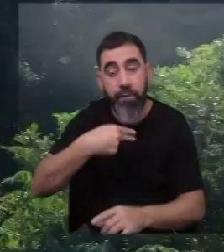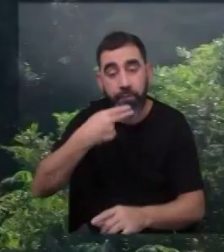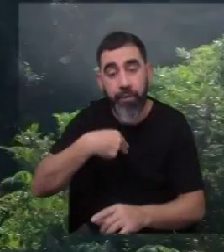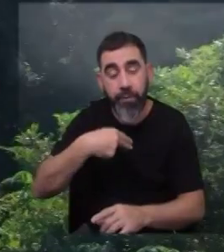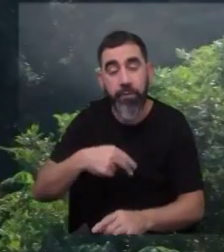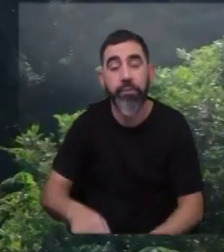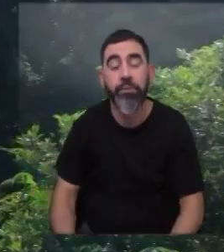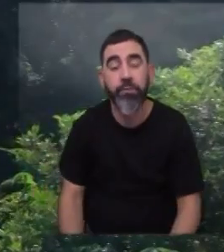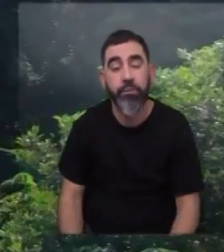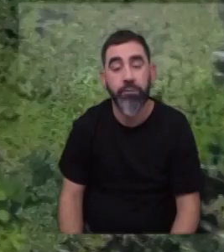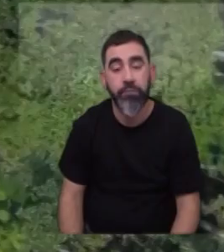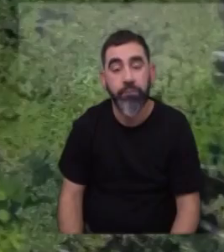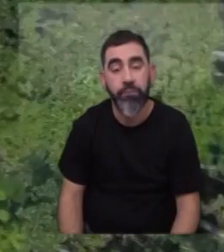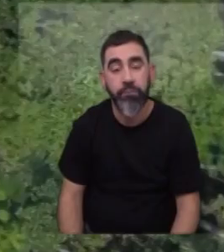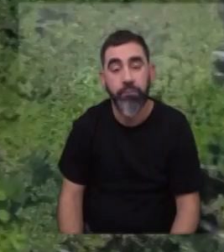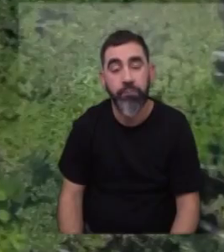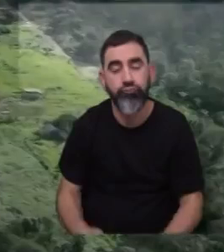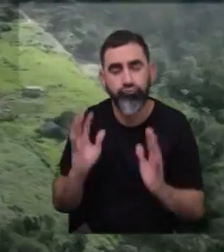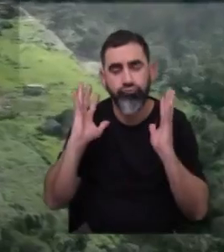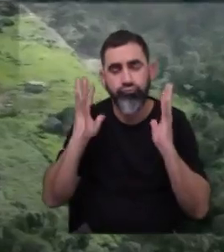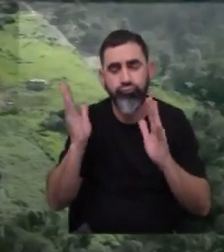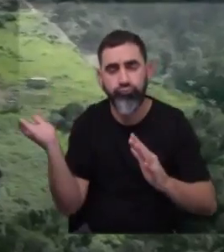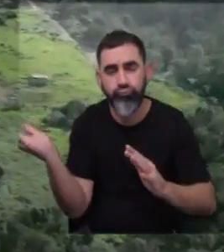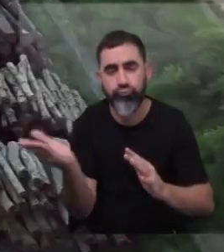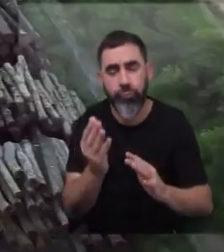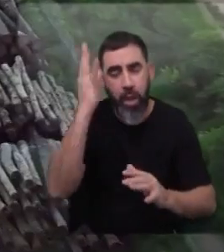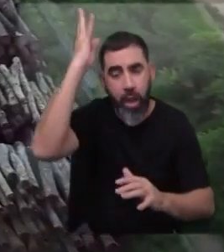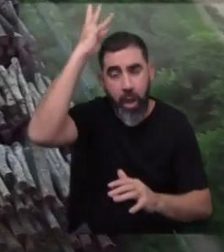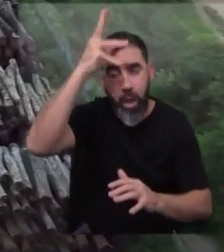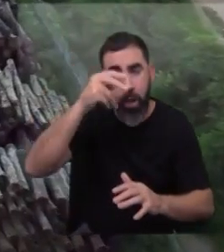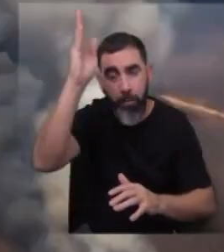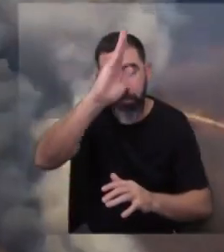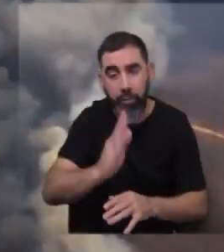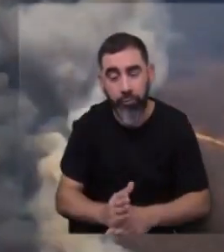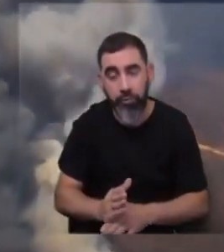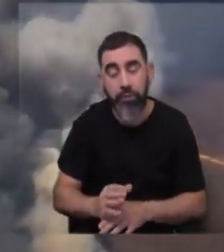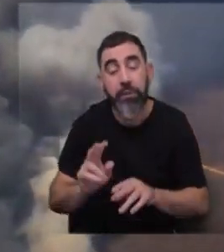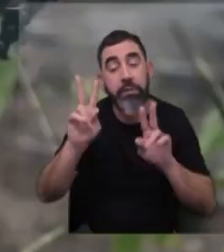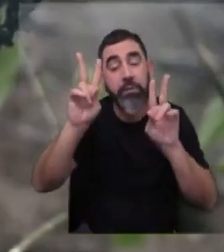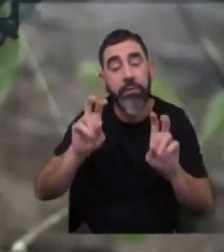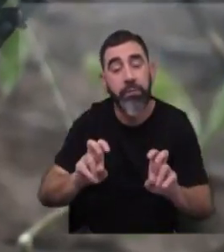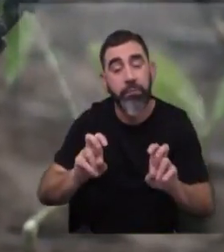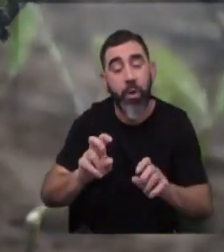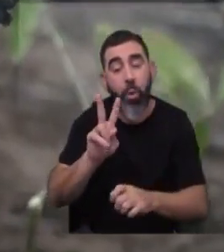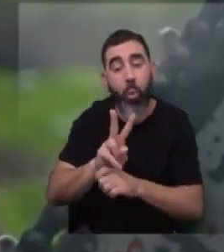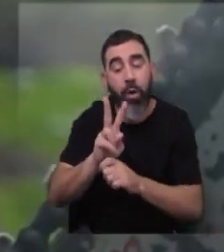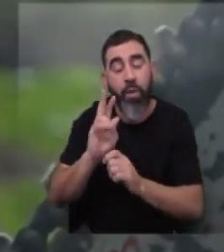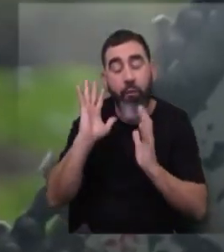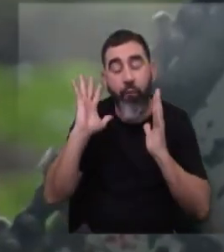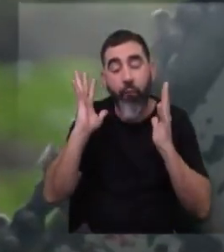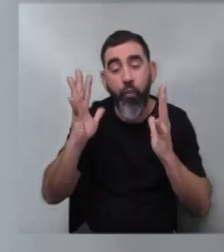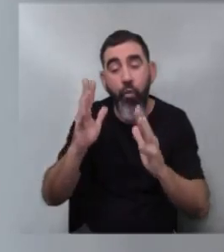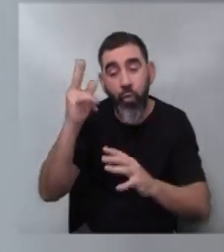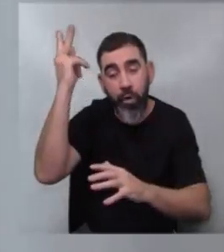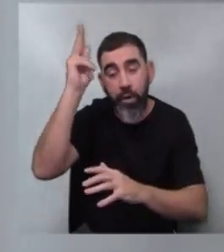N Roja, donde se presenta la deforestación en la Amazonia brasileña desde el punto de vista del guardián forestal indígena